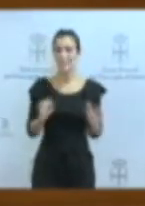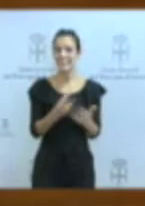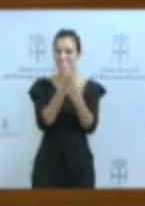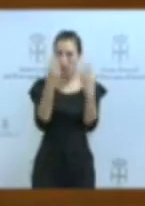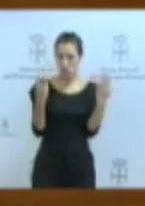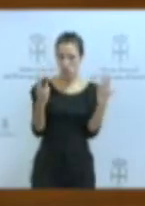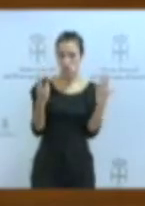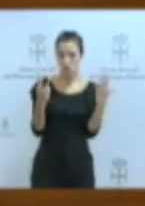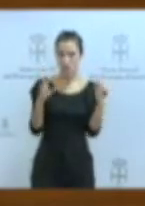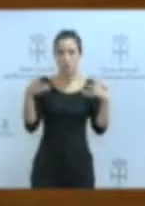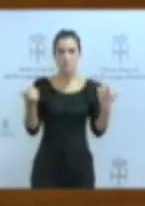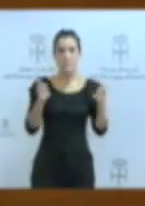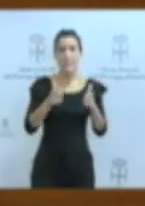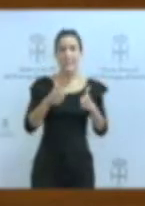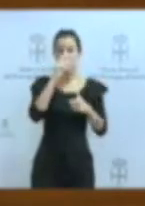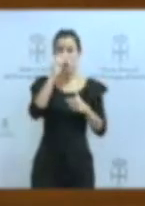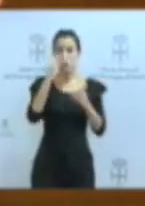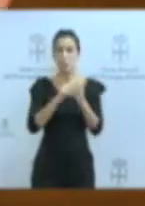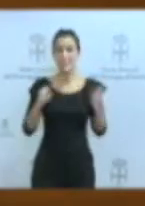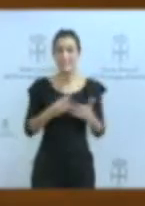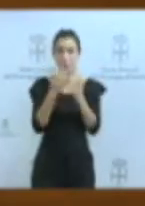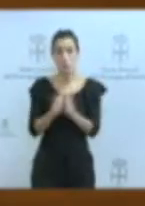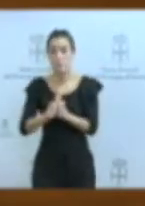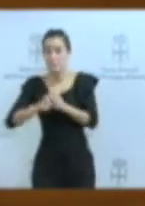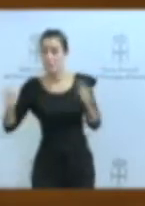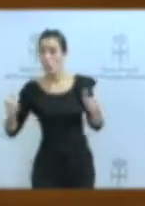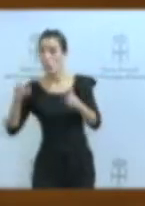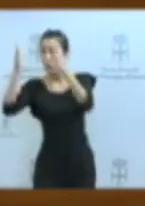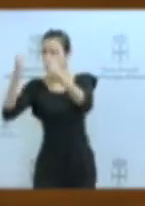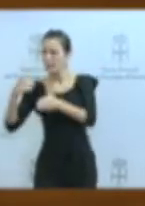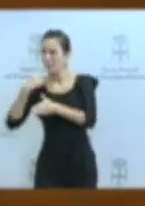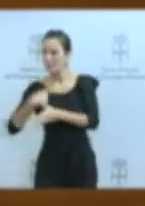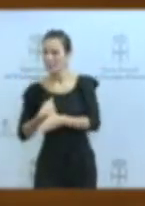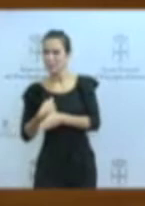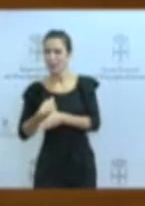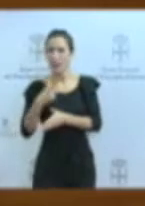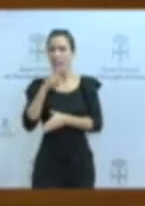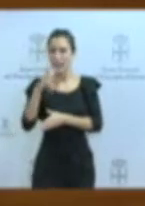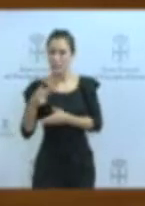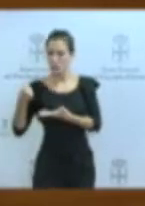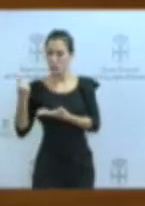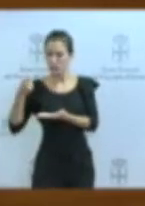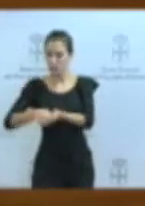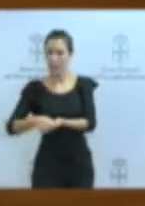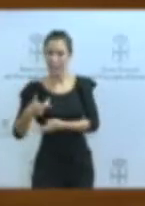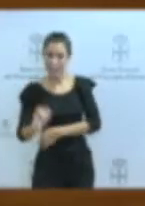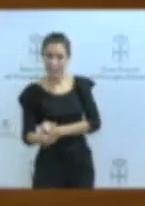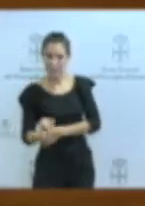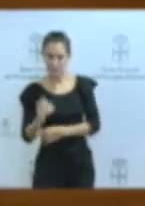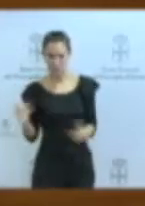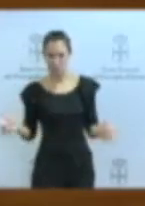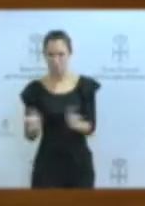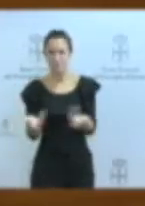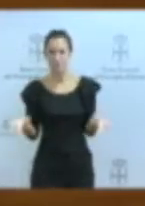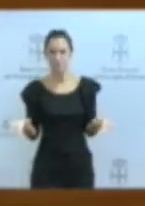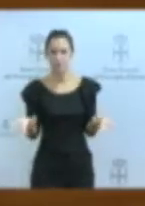me dicen que apuestan por dar dinero a la ruta a Heathrow. ¿Será porque la opera una compañía determinada, quizás? ¿Será